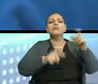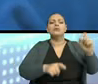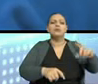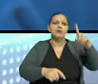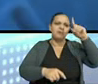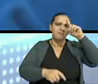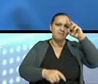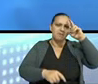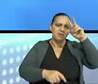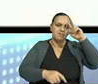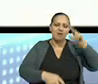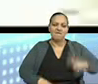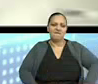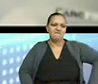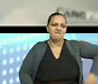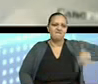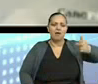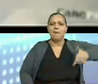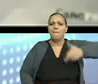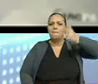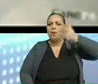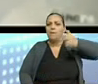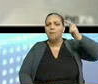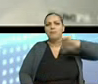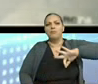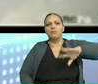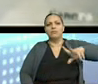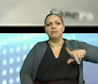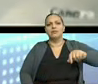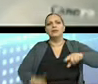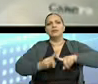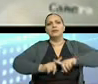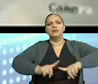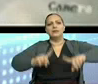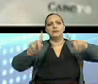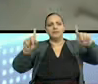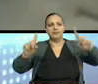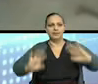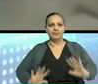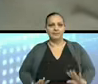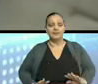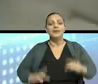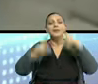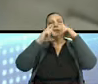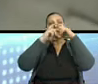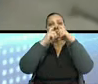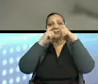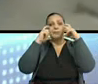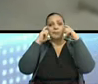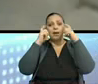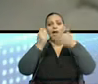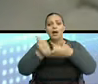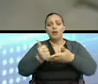los delincuentes se encubren para cometer fechorías y demás. Las motos también, o sea, a todo le dan mal uso, Mayrita. Pero ¿qué problema? ¿Cuatro veces robarle a